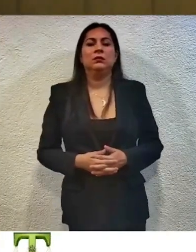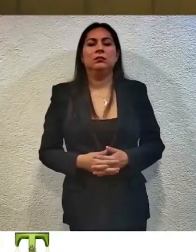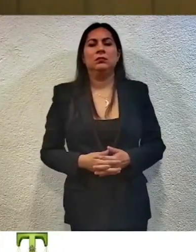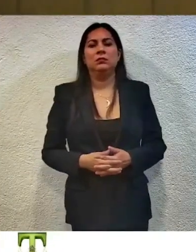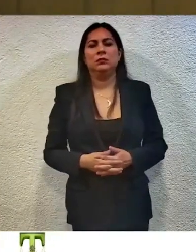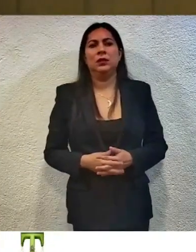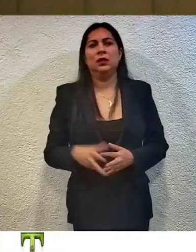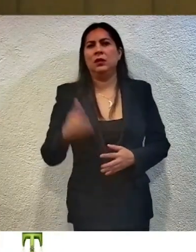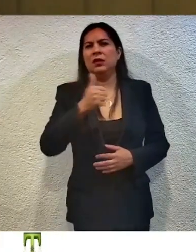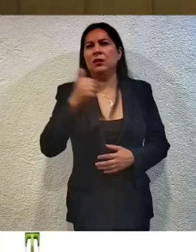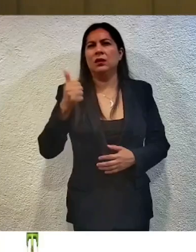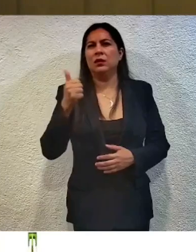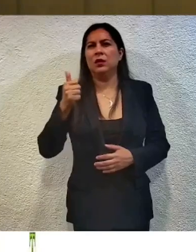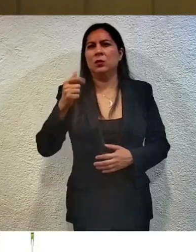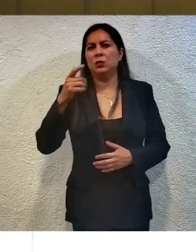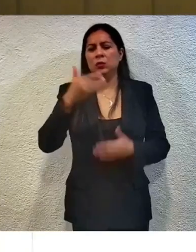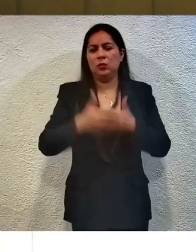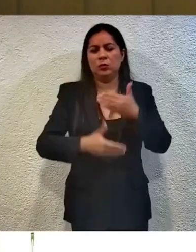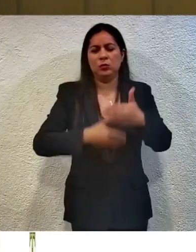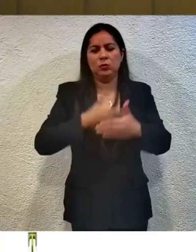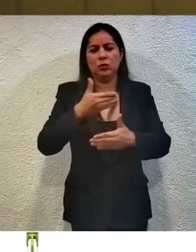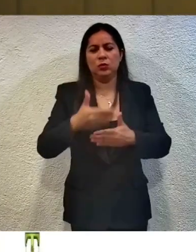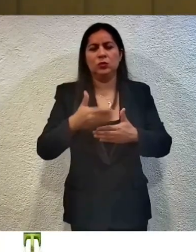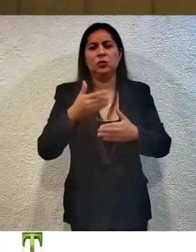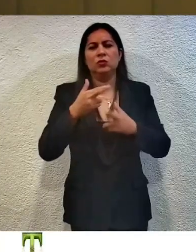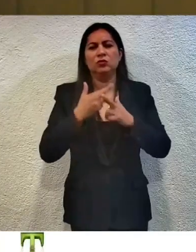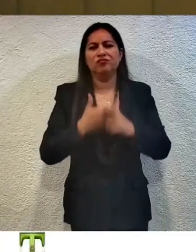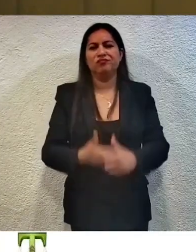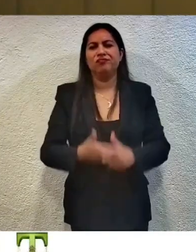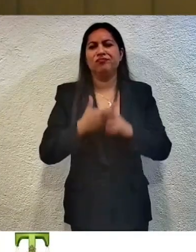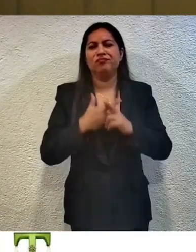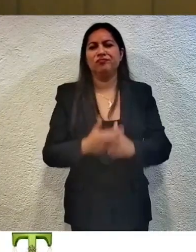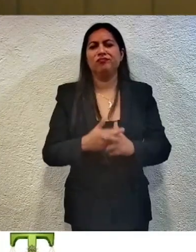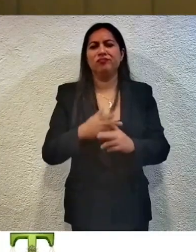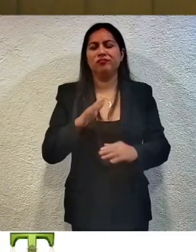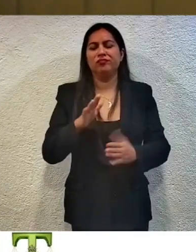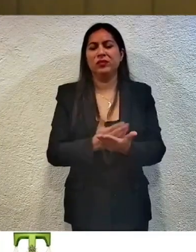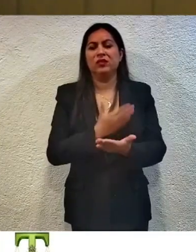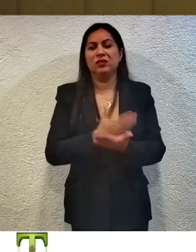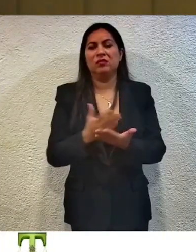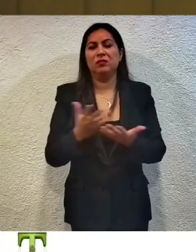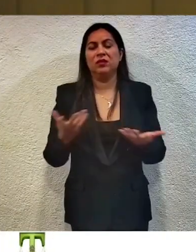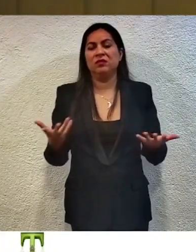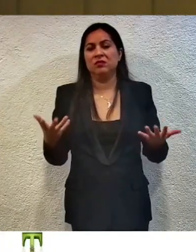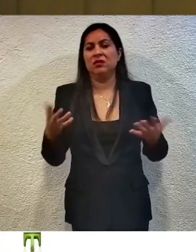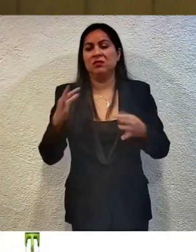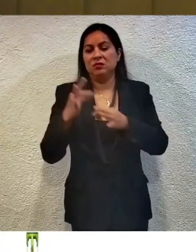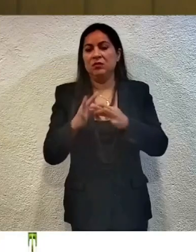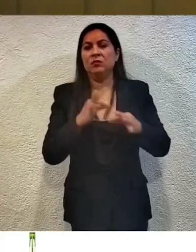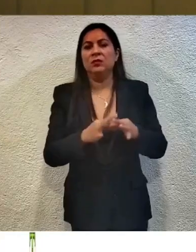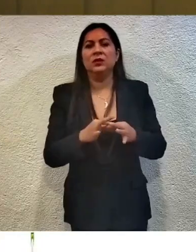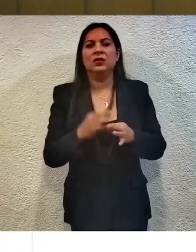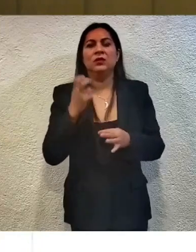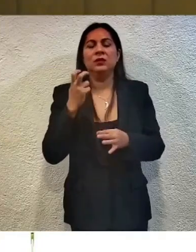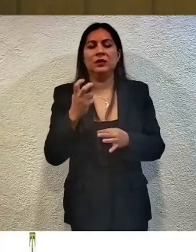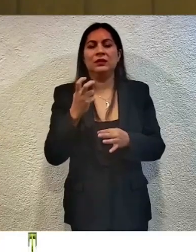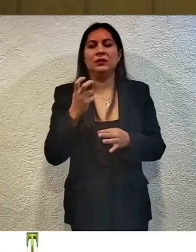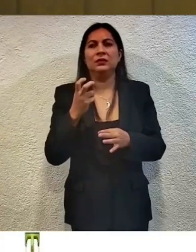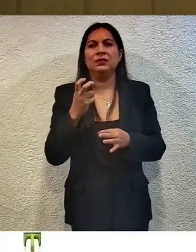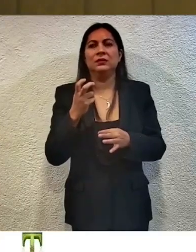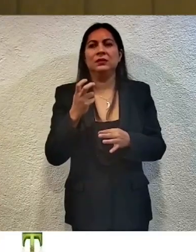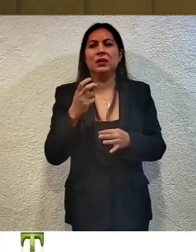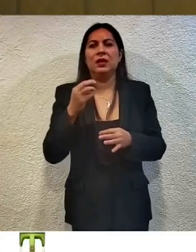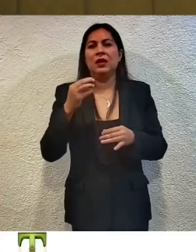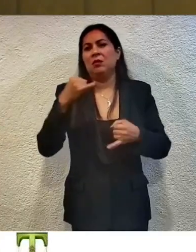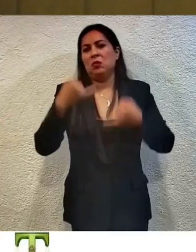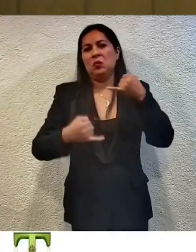regularmente en cada uno de los procesos, enriqueciendo y aparte complementando este marco jurídico